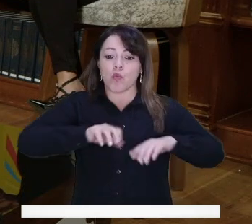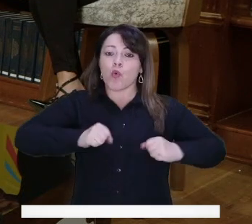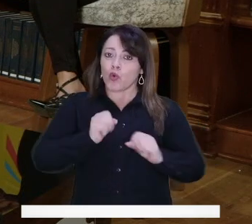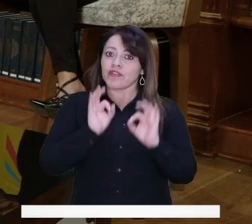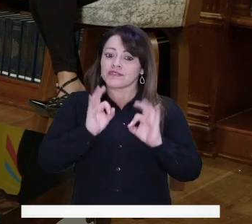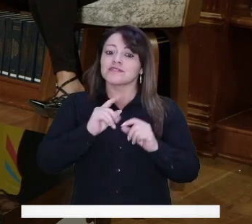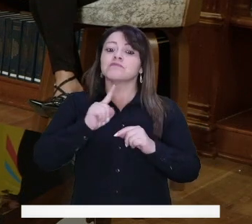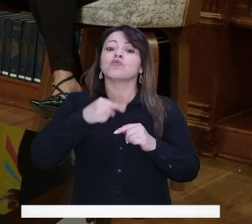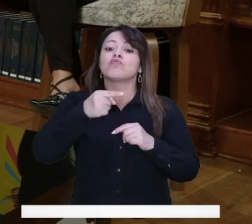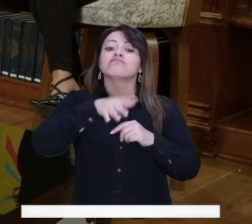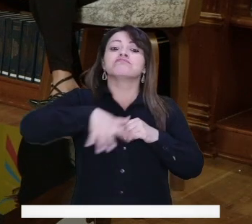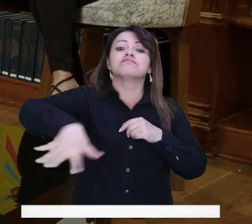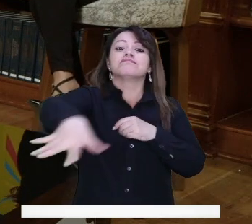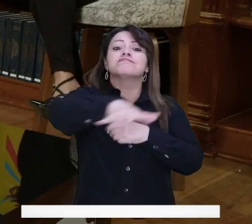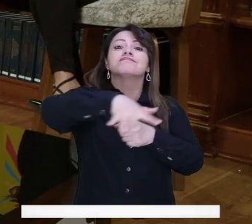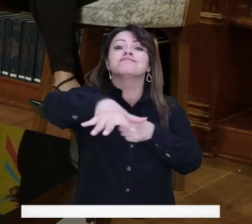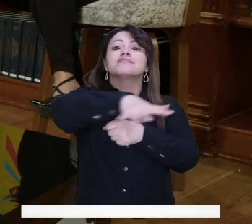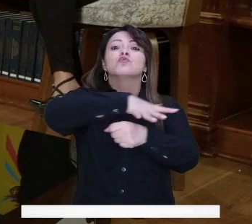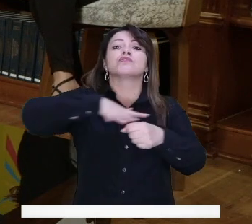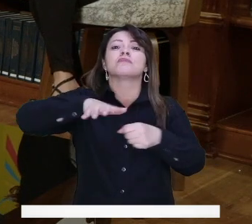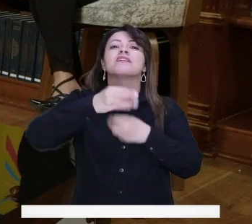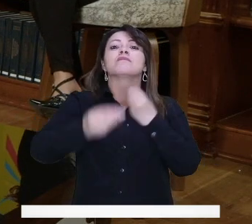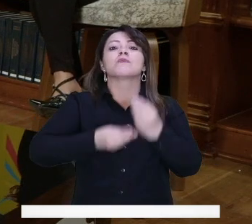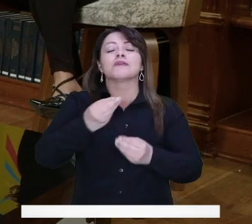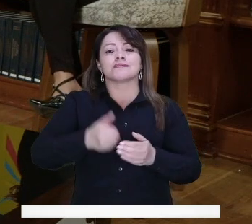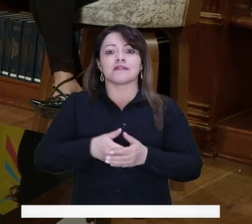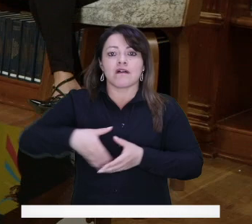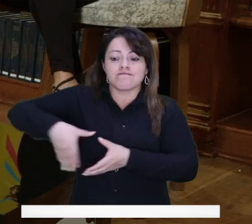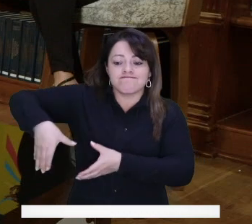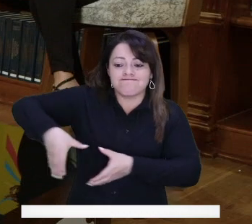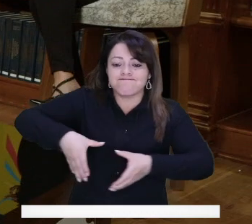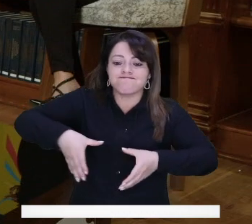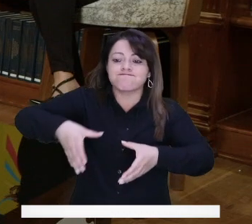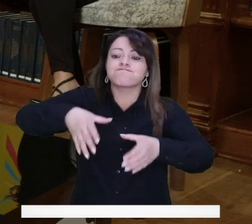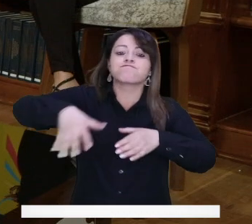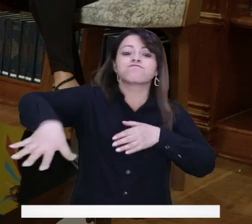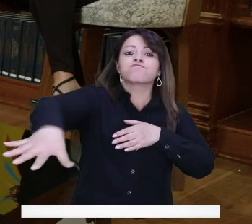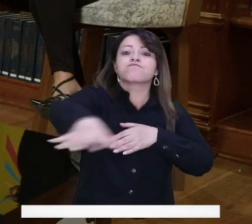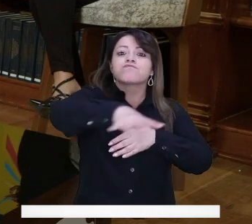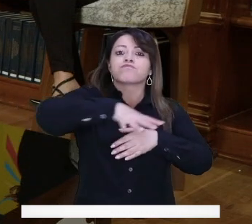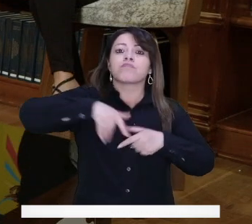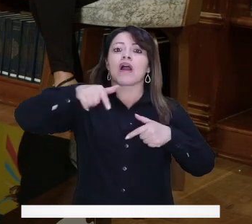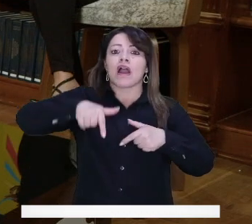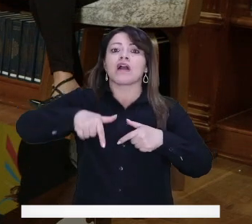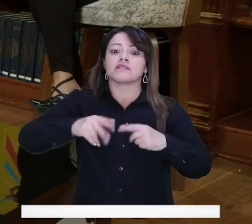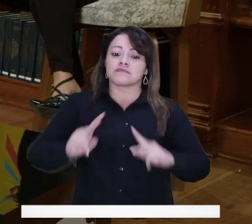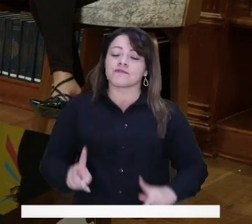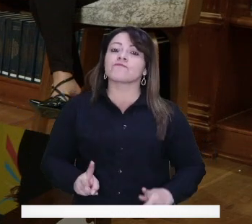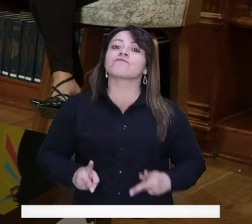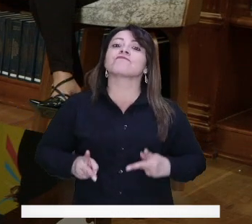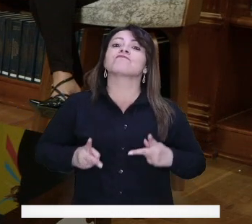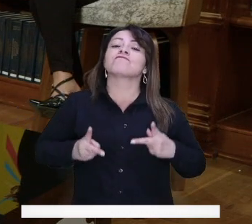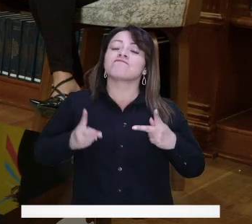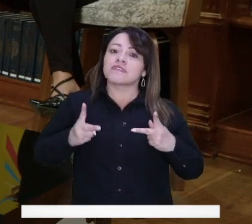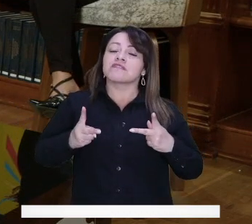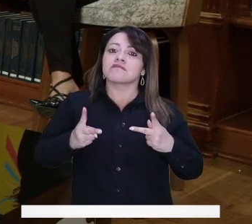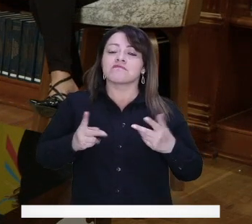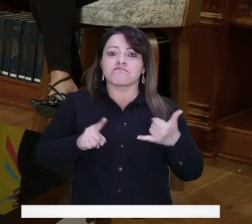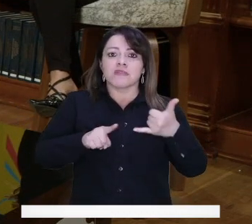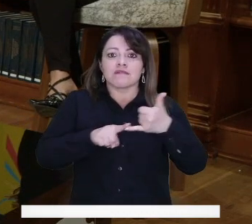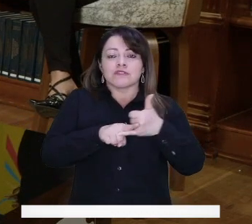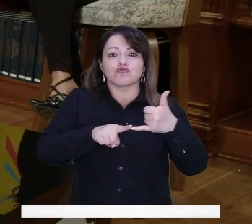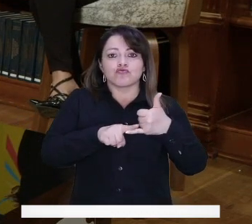a la cuenca de la Orinoquía. Y la cuenca de la Orinoquía es fundamental para sostener la vida de la cuenca